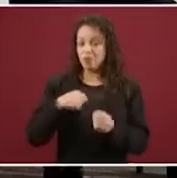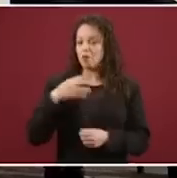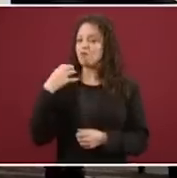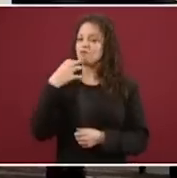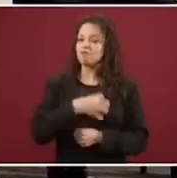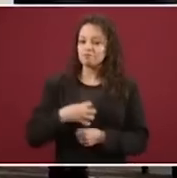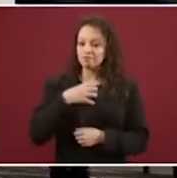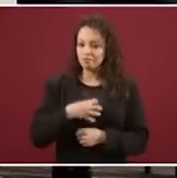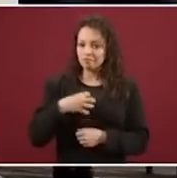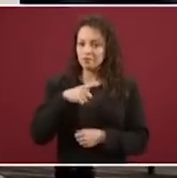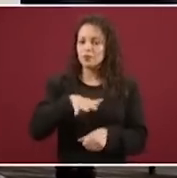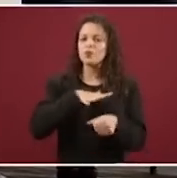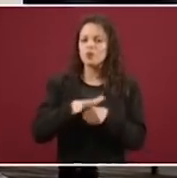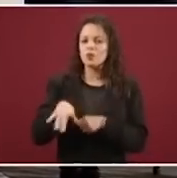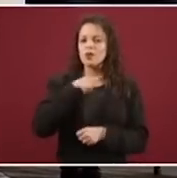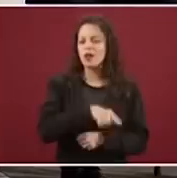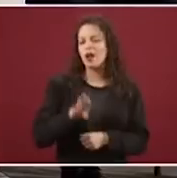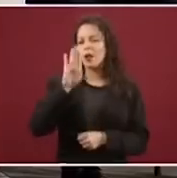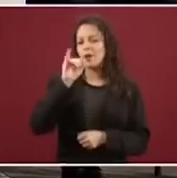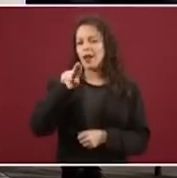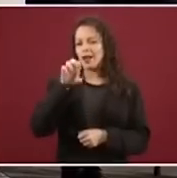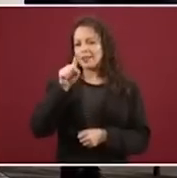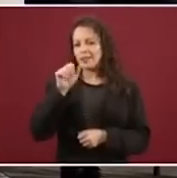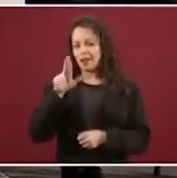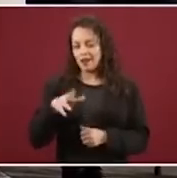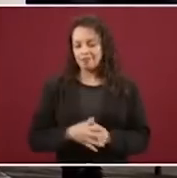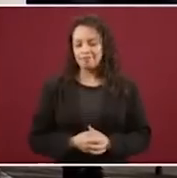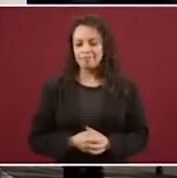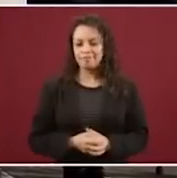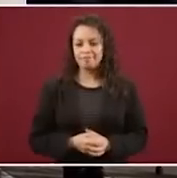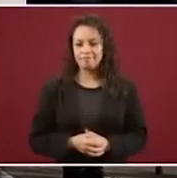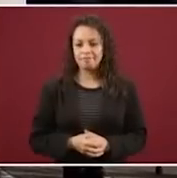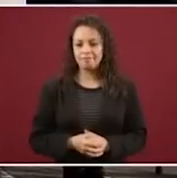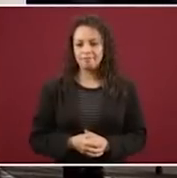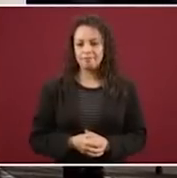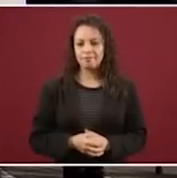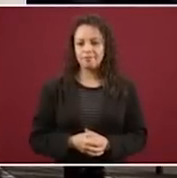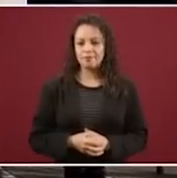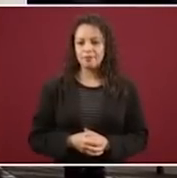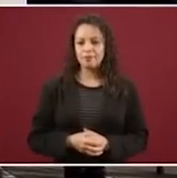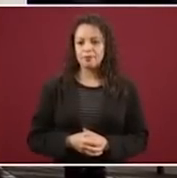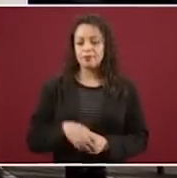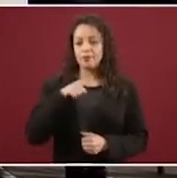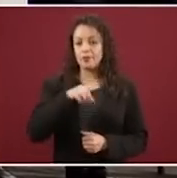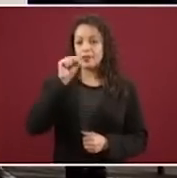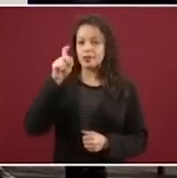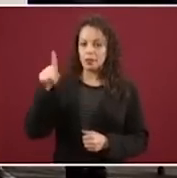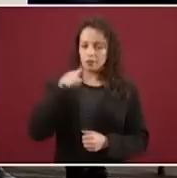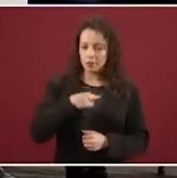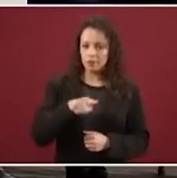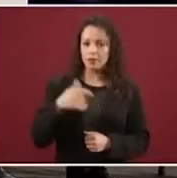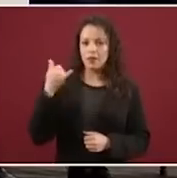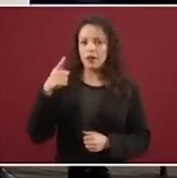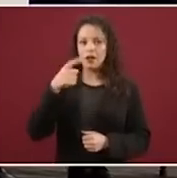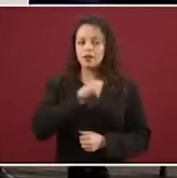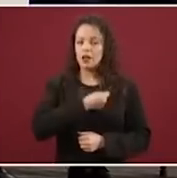el de bienestar, en donde está la Secretaría de Educación, está la Secretaría de Salud,